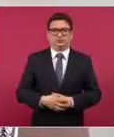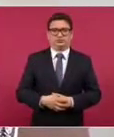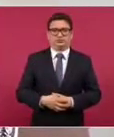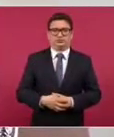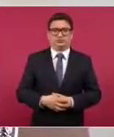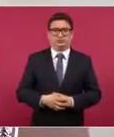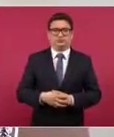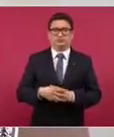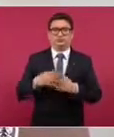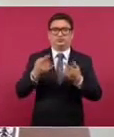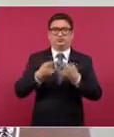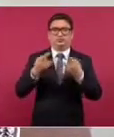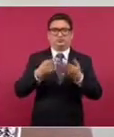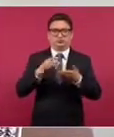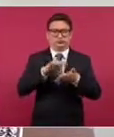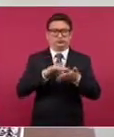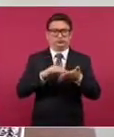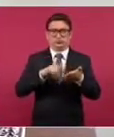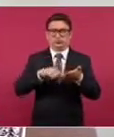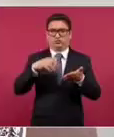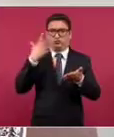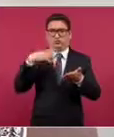Es un texto bellísimo.